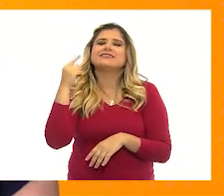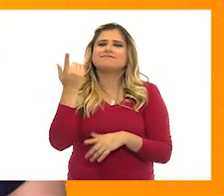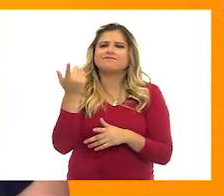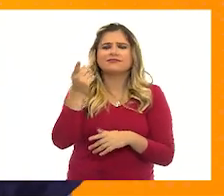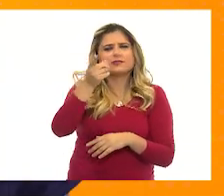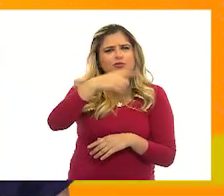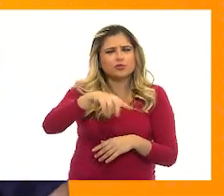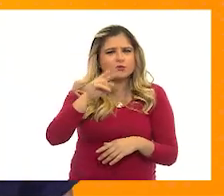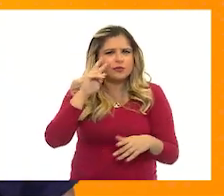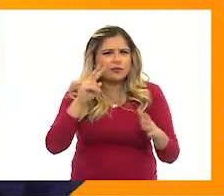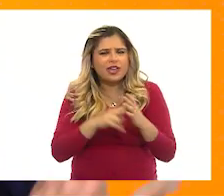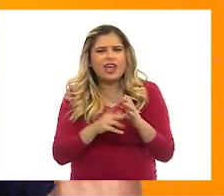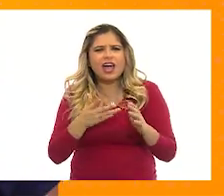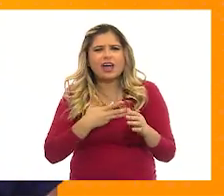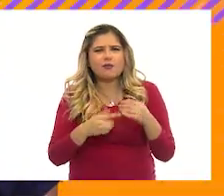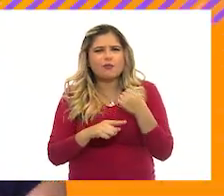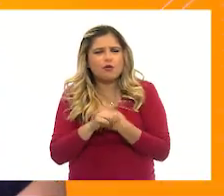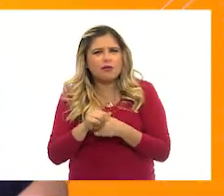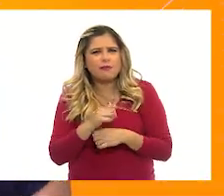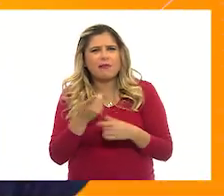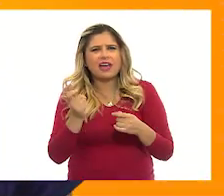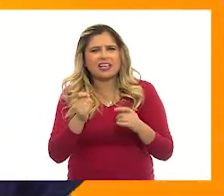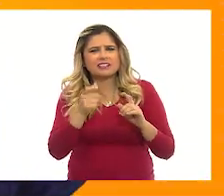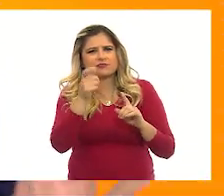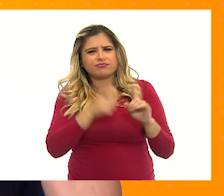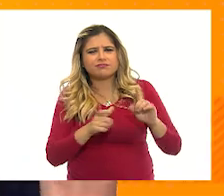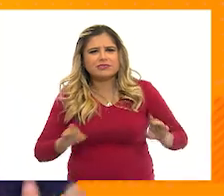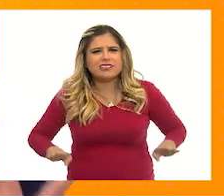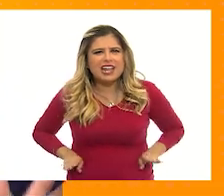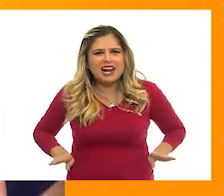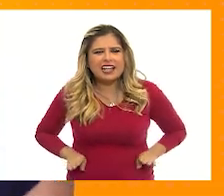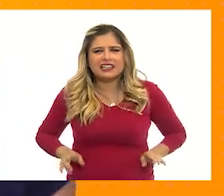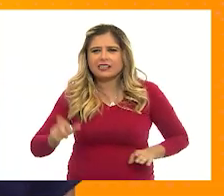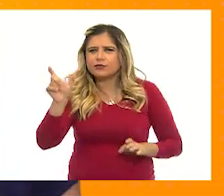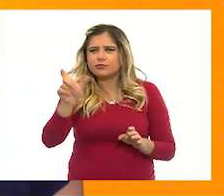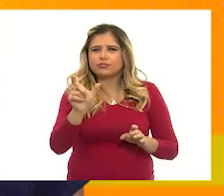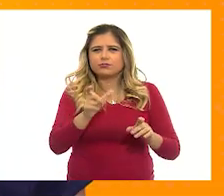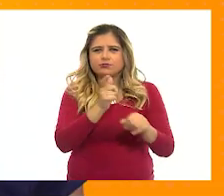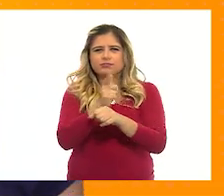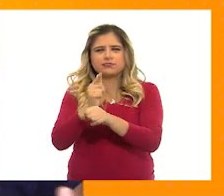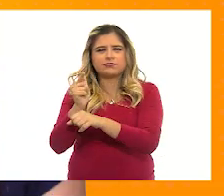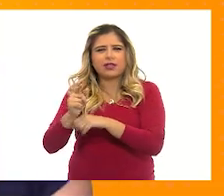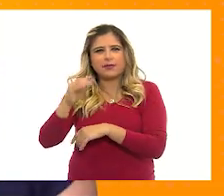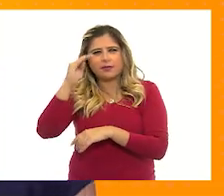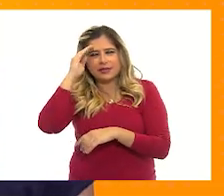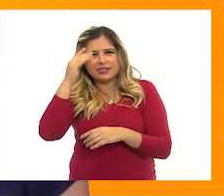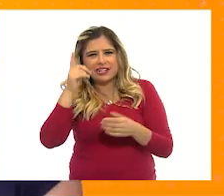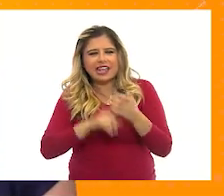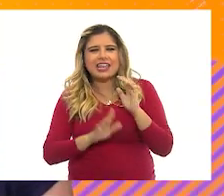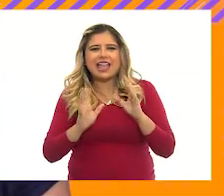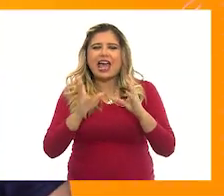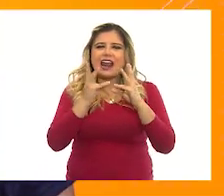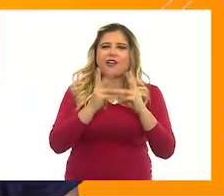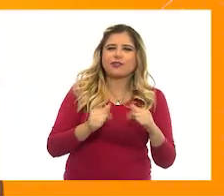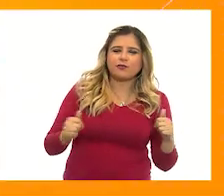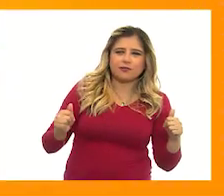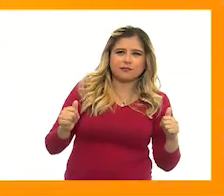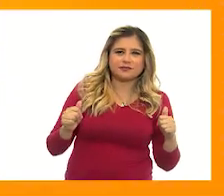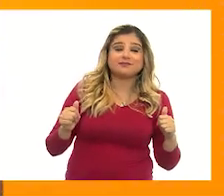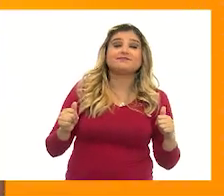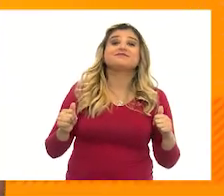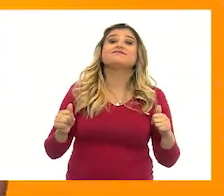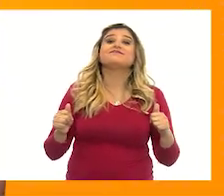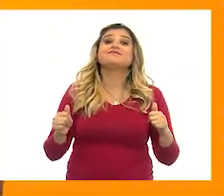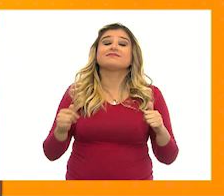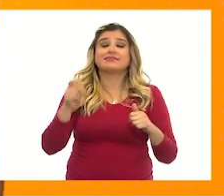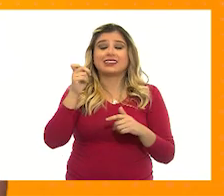te ha presentado un problema con ciertas características que inmediatamente te hizo pensar, ¿eso ya lo resolví alguna vez? Pues